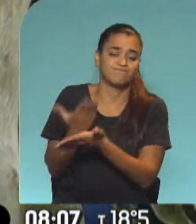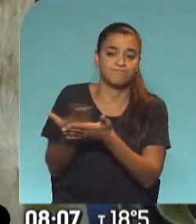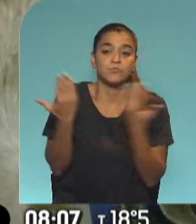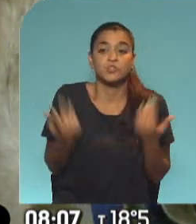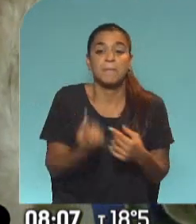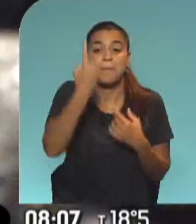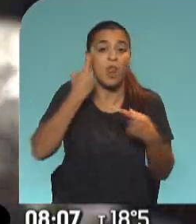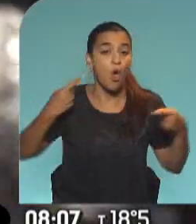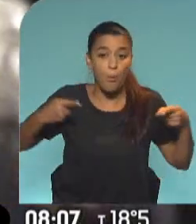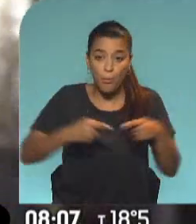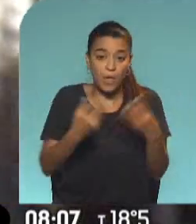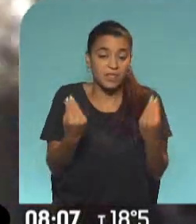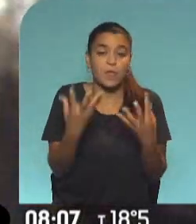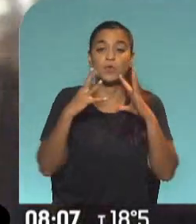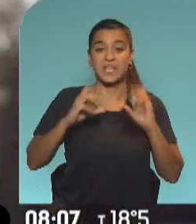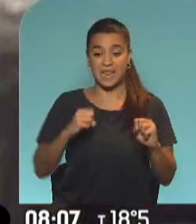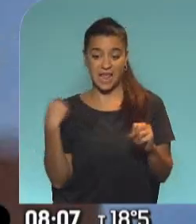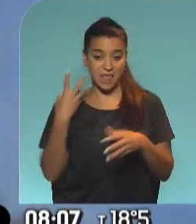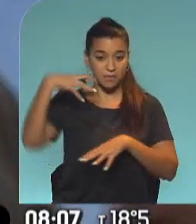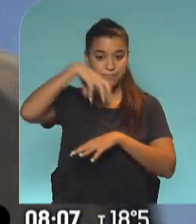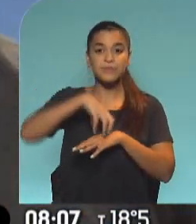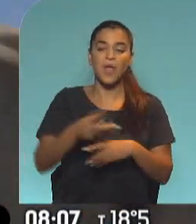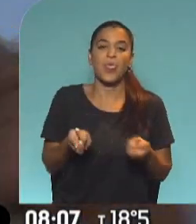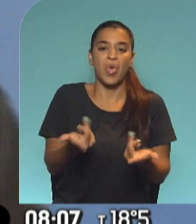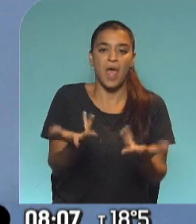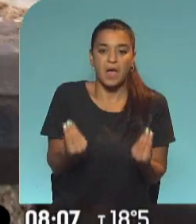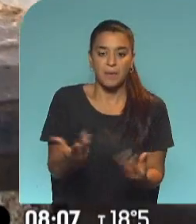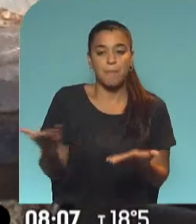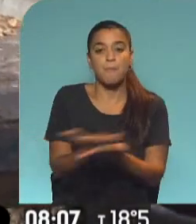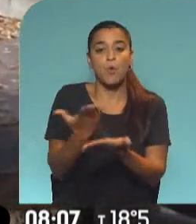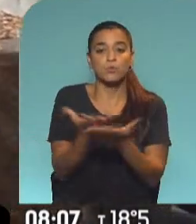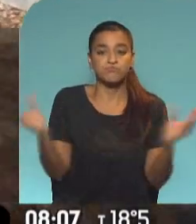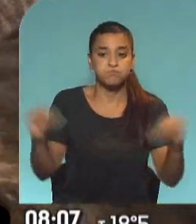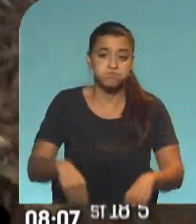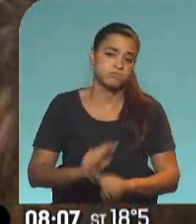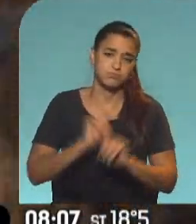que tenemos como Secretaría es generar las condiciones para que ningún productor más deje la tierra.